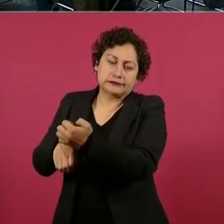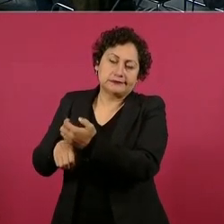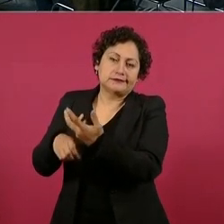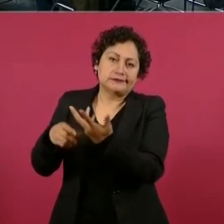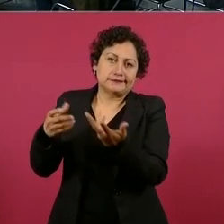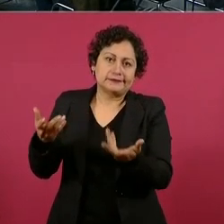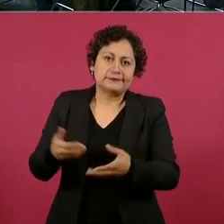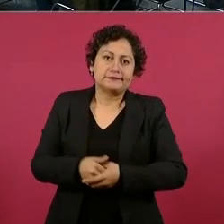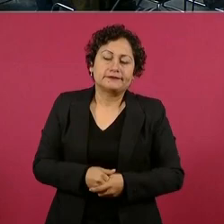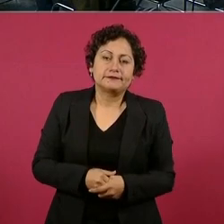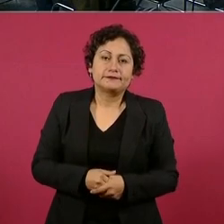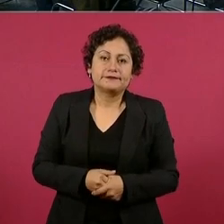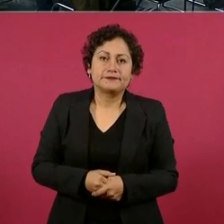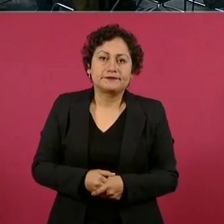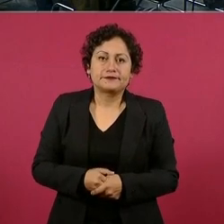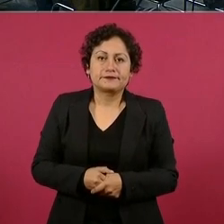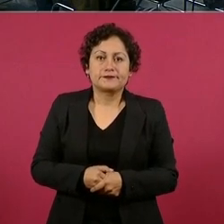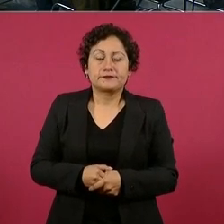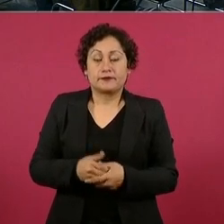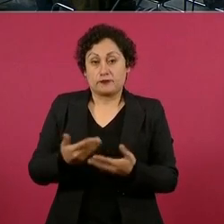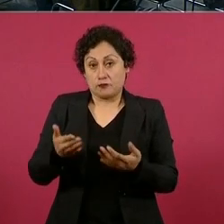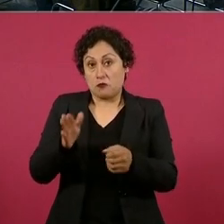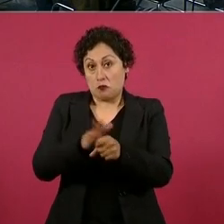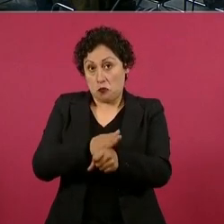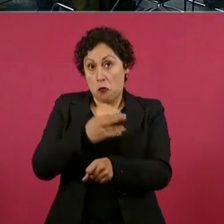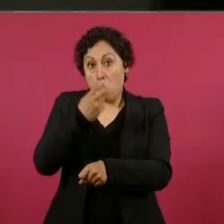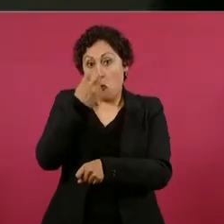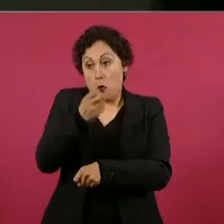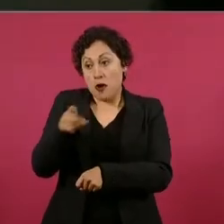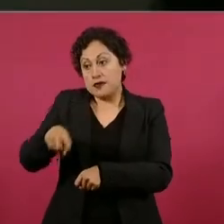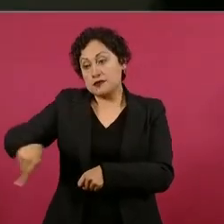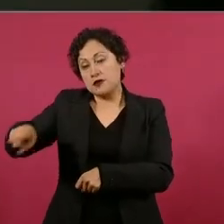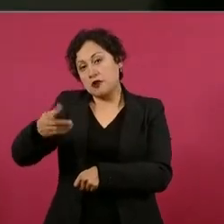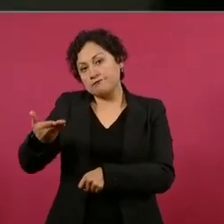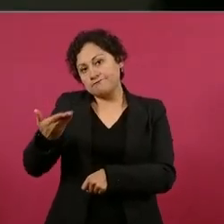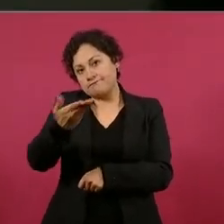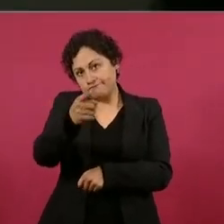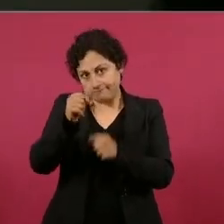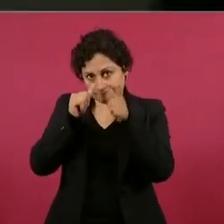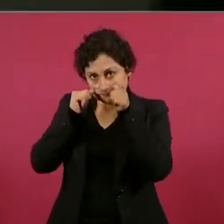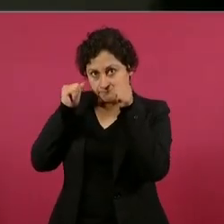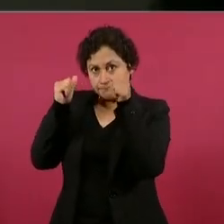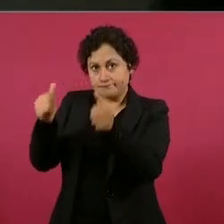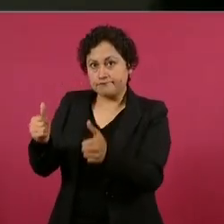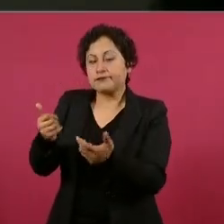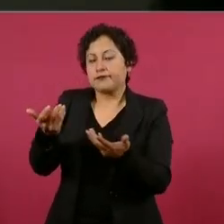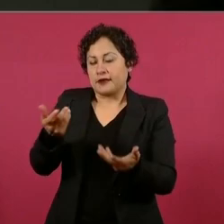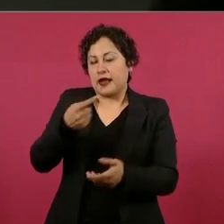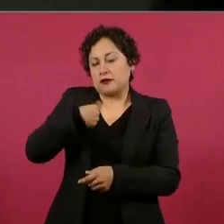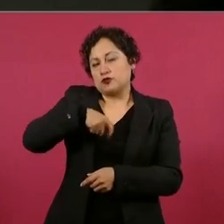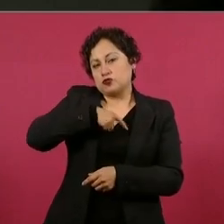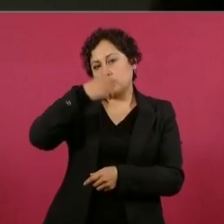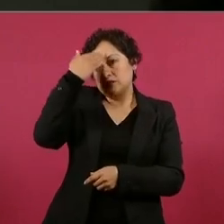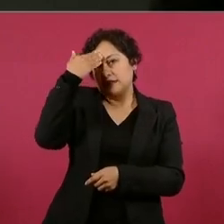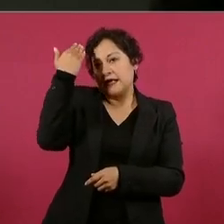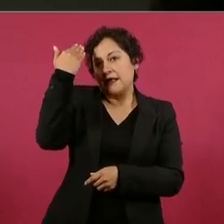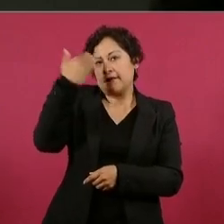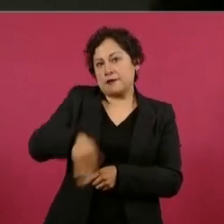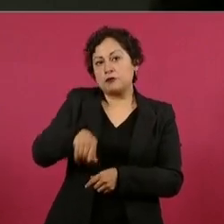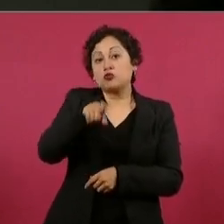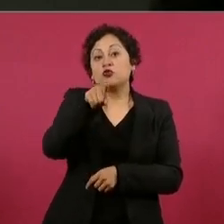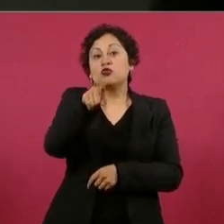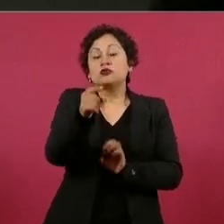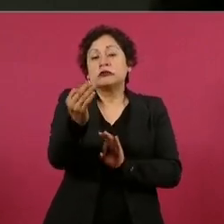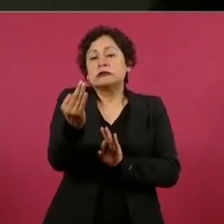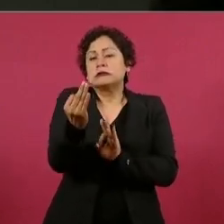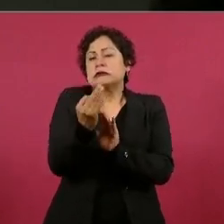que los timaron. Pues por eso que demandan su intercesión. Ya sabemos que pues ellos están conscientes de que le queda poco,